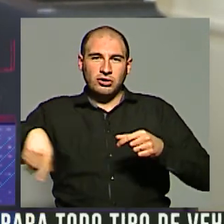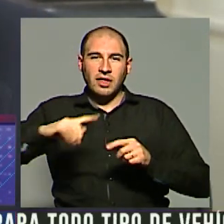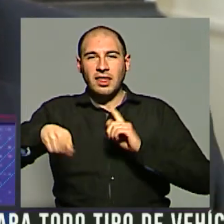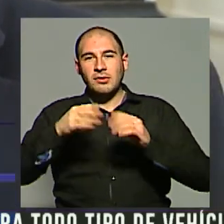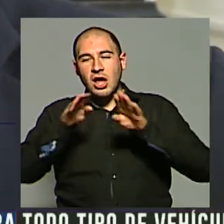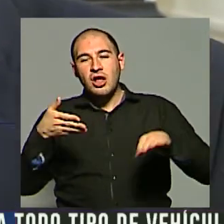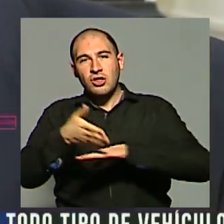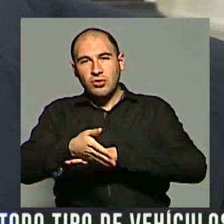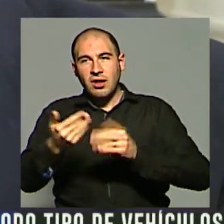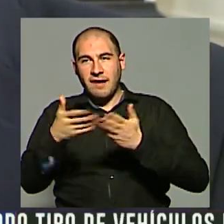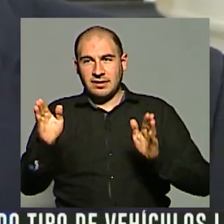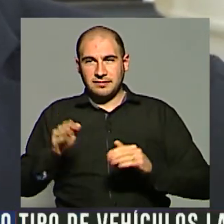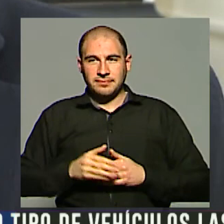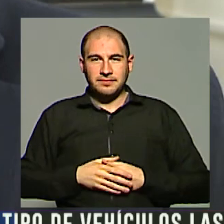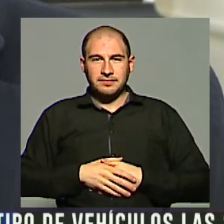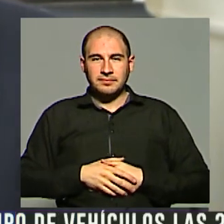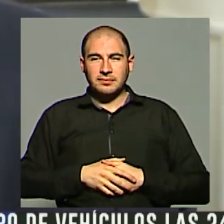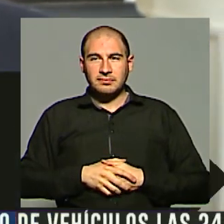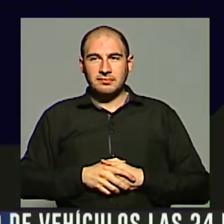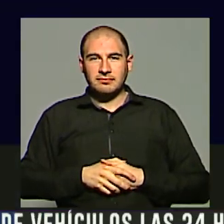que hemos abierto hace poco tiempo.